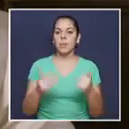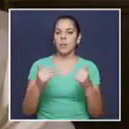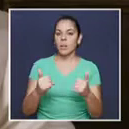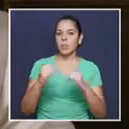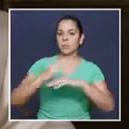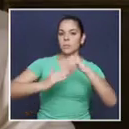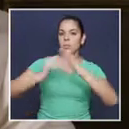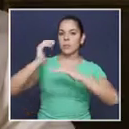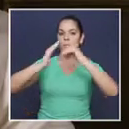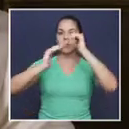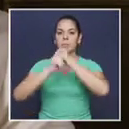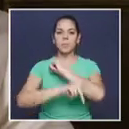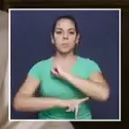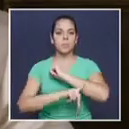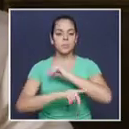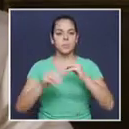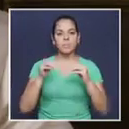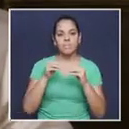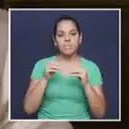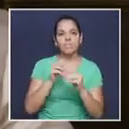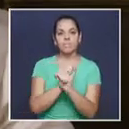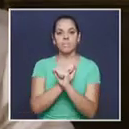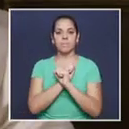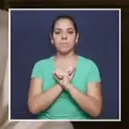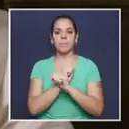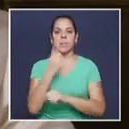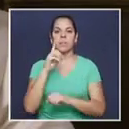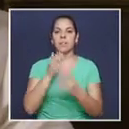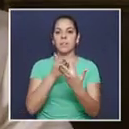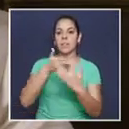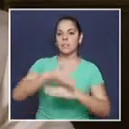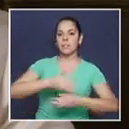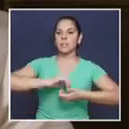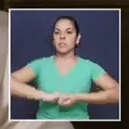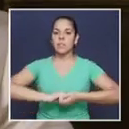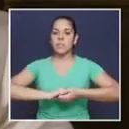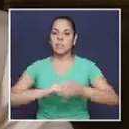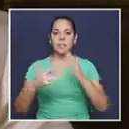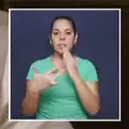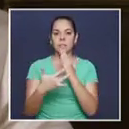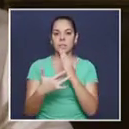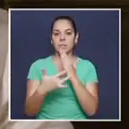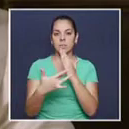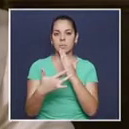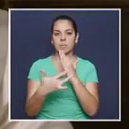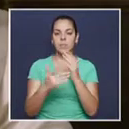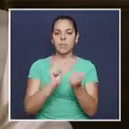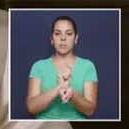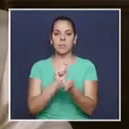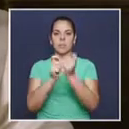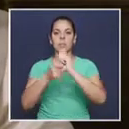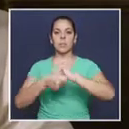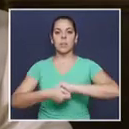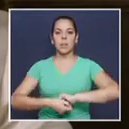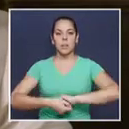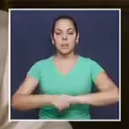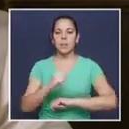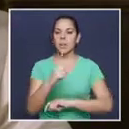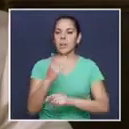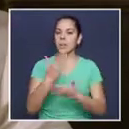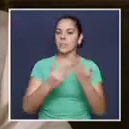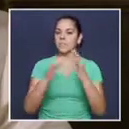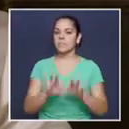Estamos construyendo un país más seguro, donde el acceso solidario a la tecnología se convertirá en uno de